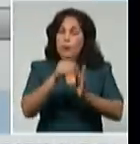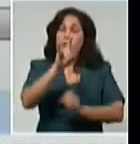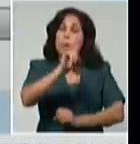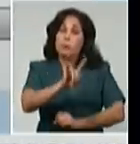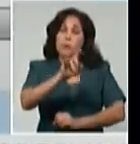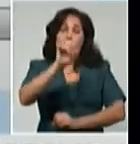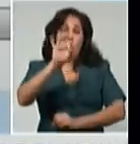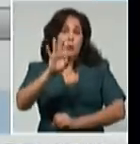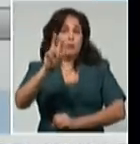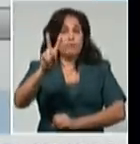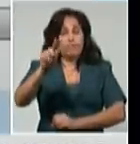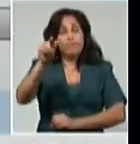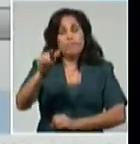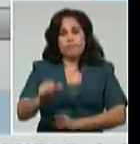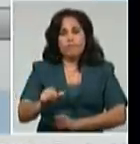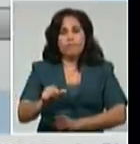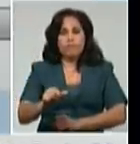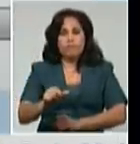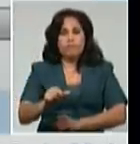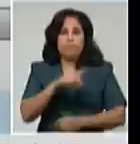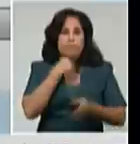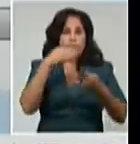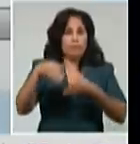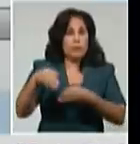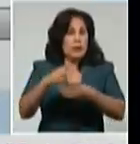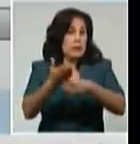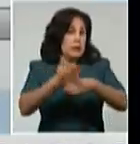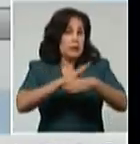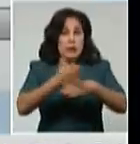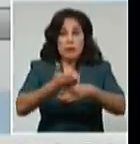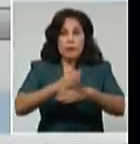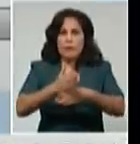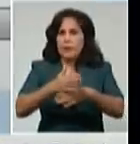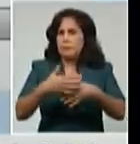2.982 personas para una letalidad de